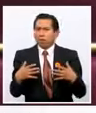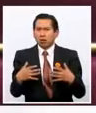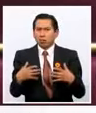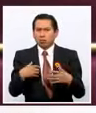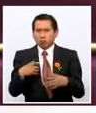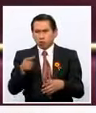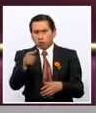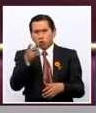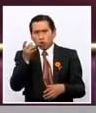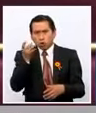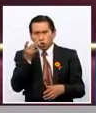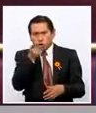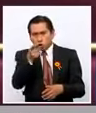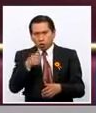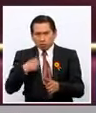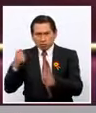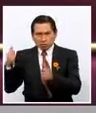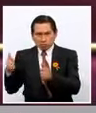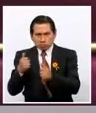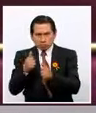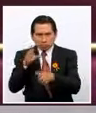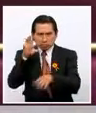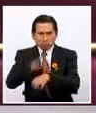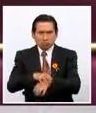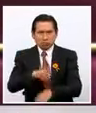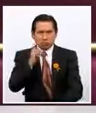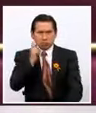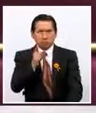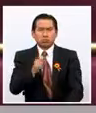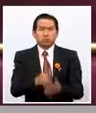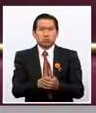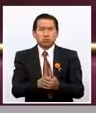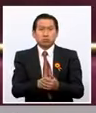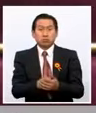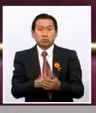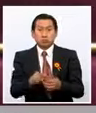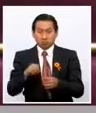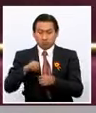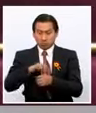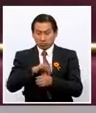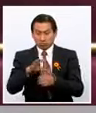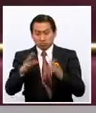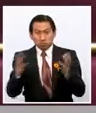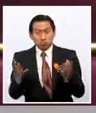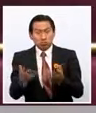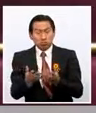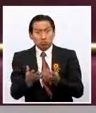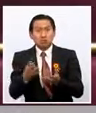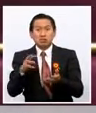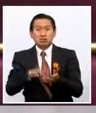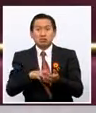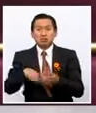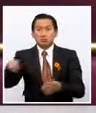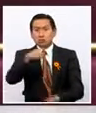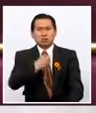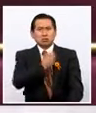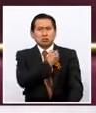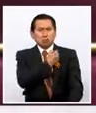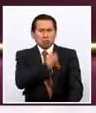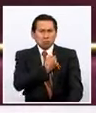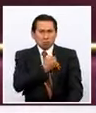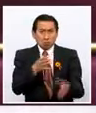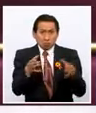la droga y el narcotráfico lo que ha ocurrido en la pandemia es que las mafias han intentado